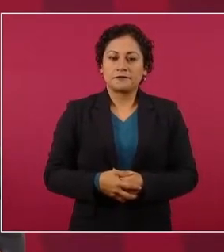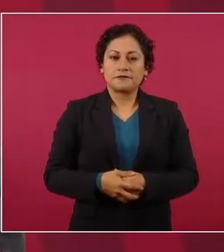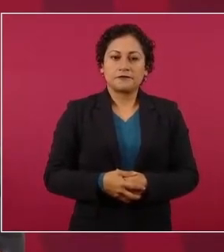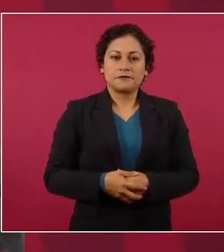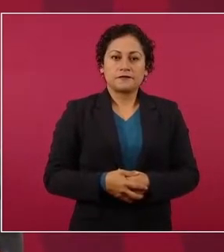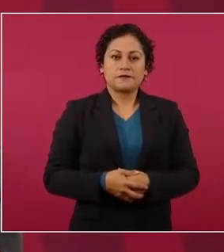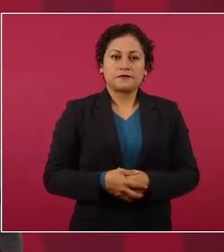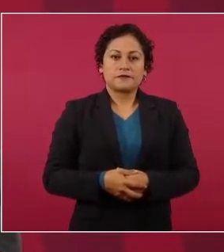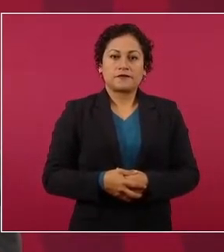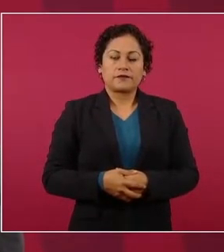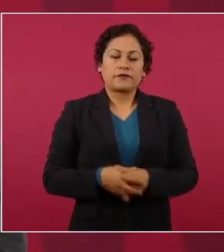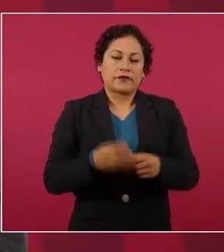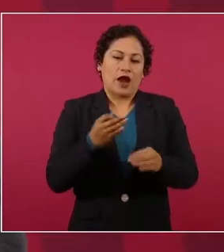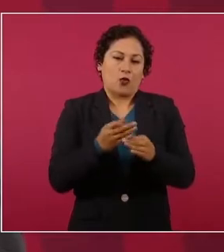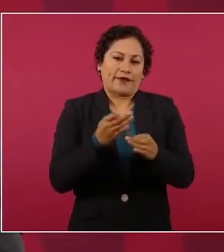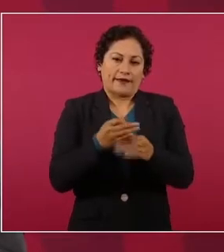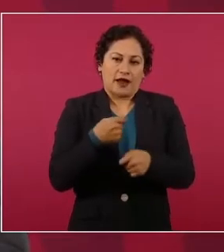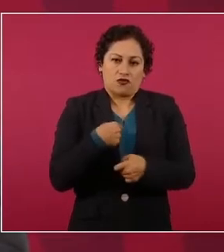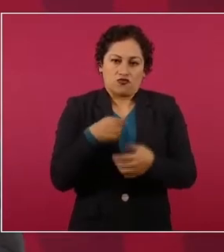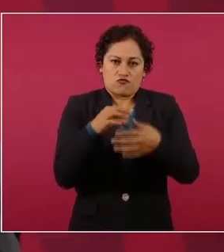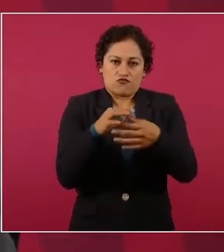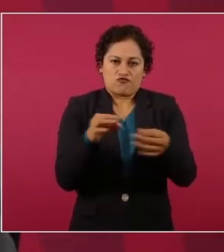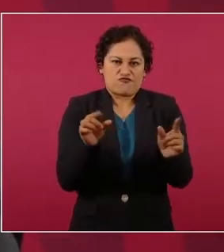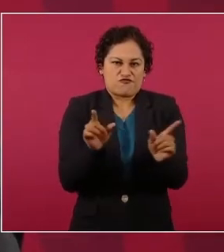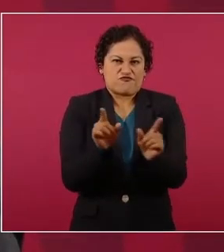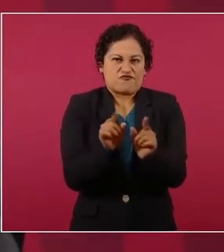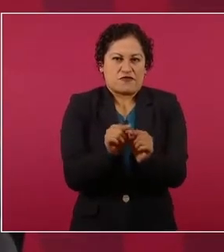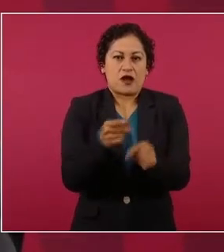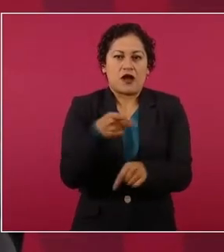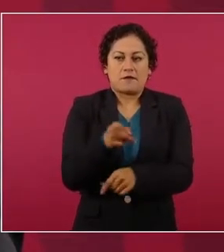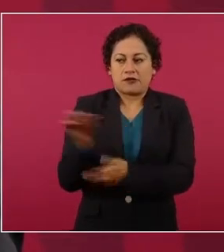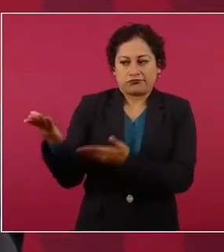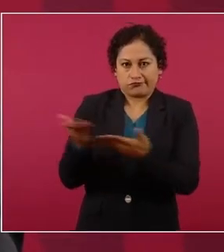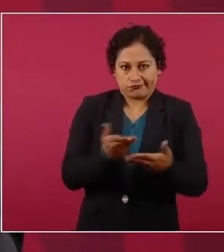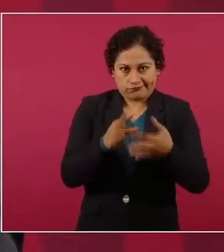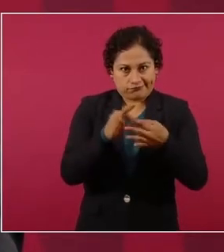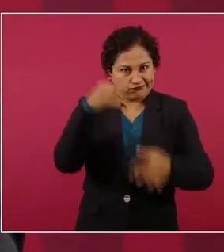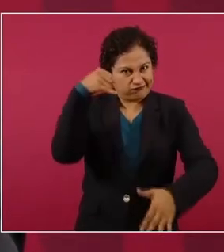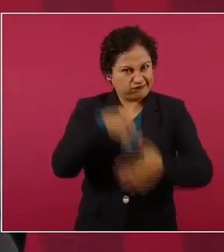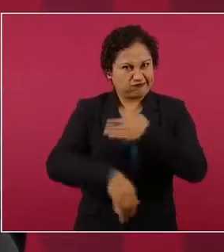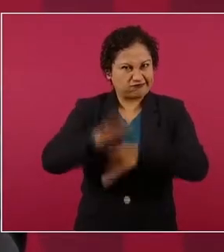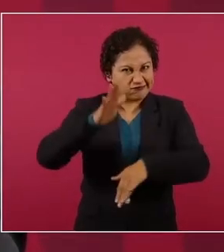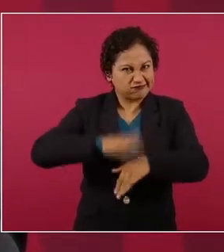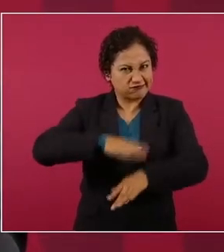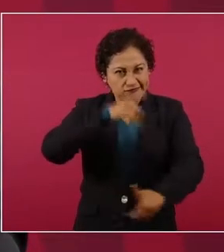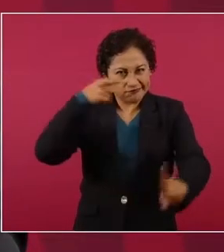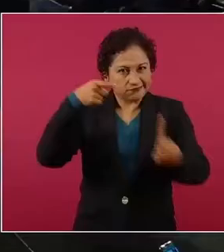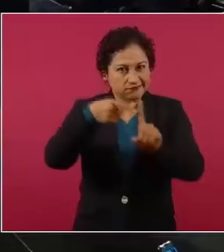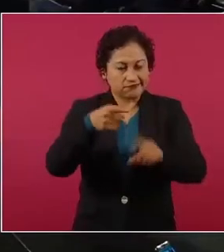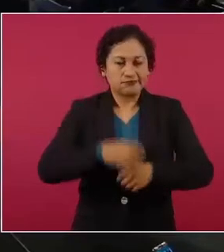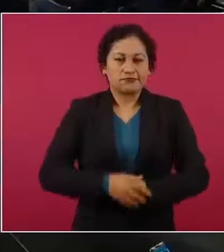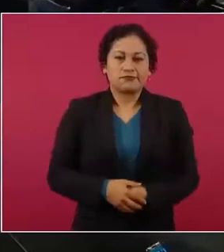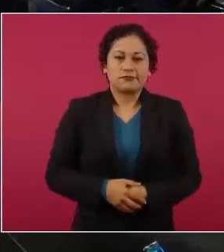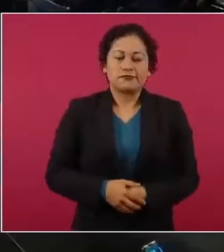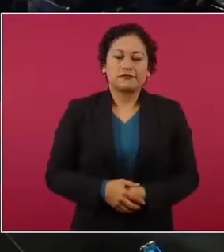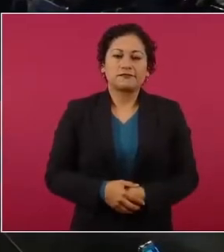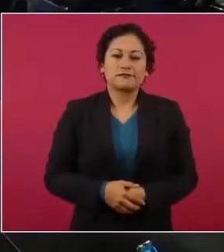y se va a explicar técnica, científicamente. Muy bien,